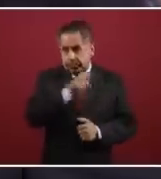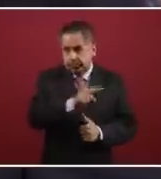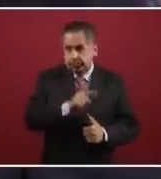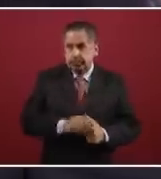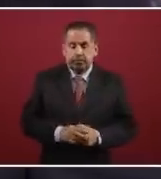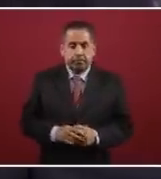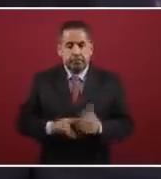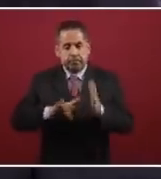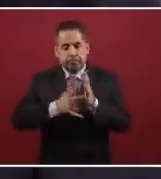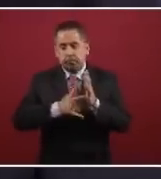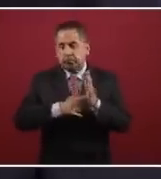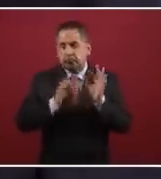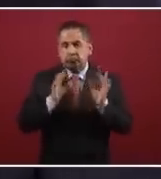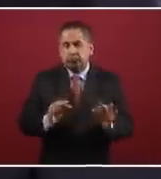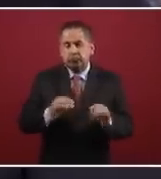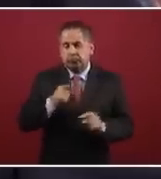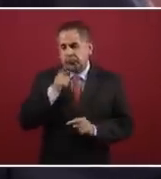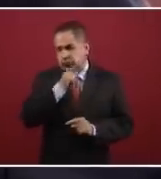horario de